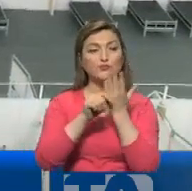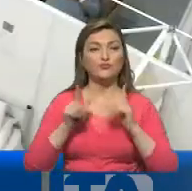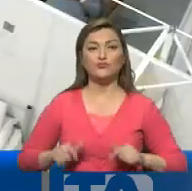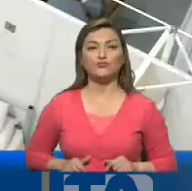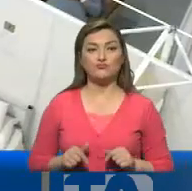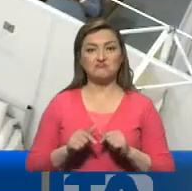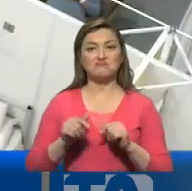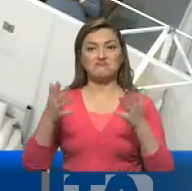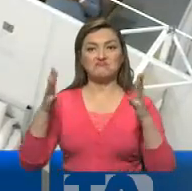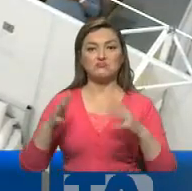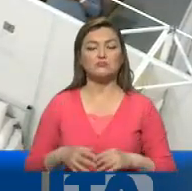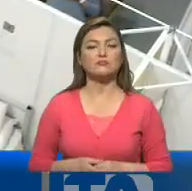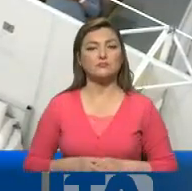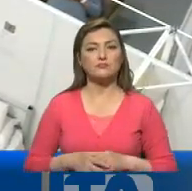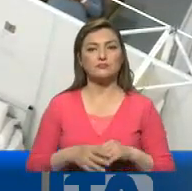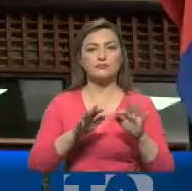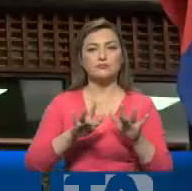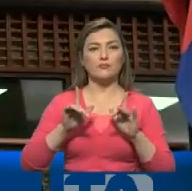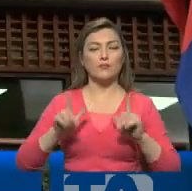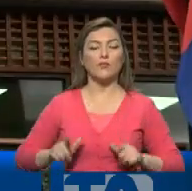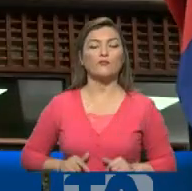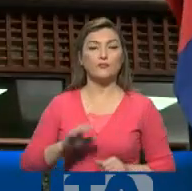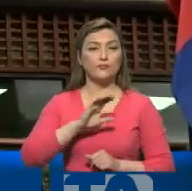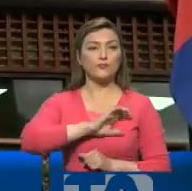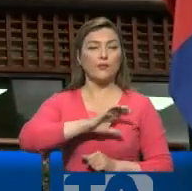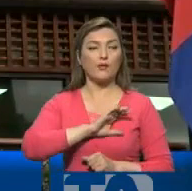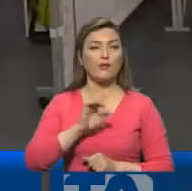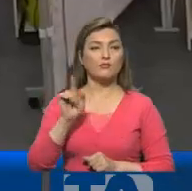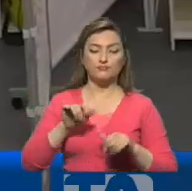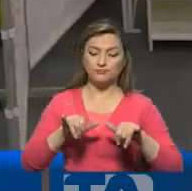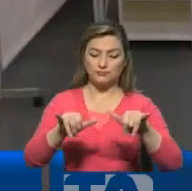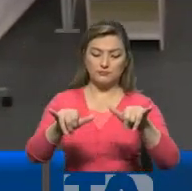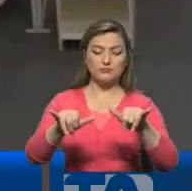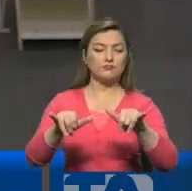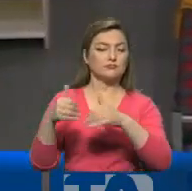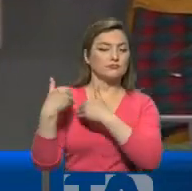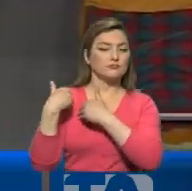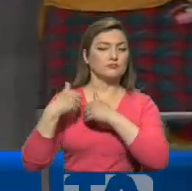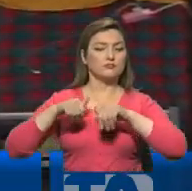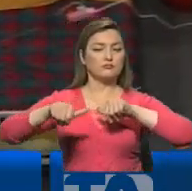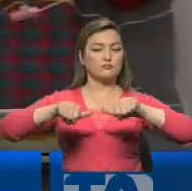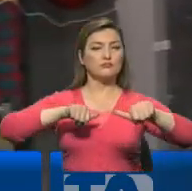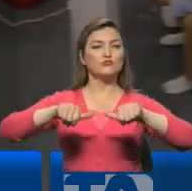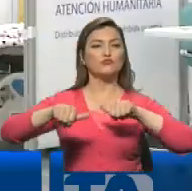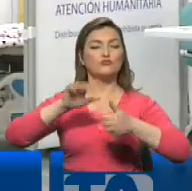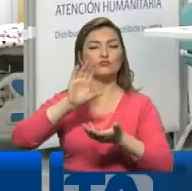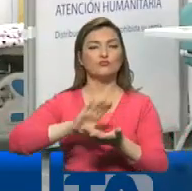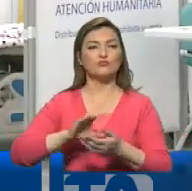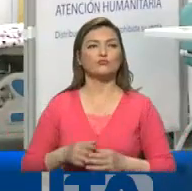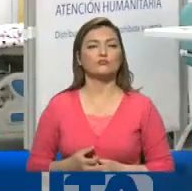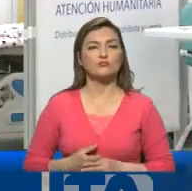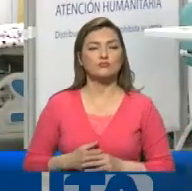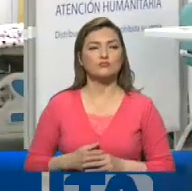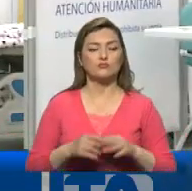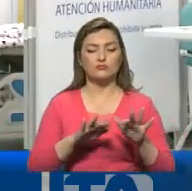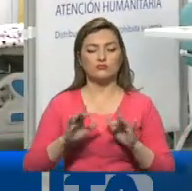no se concreta, que la Secretaría de Salud del municipio continúa haciéndose cargo de la administración del centro. La Secretaría